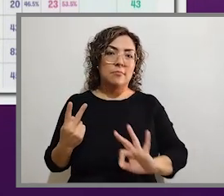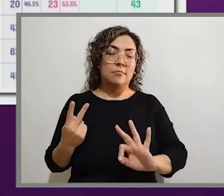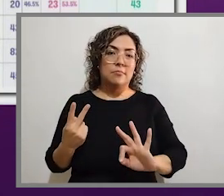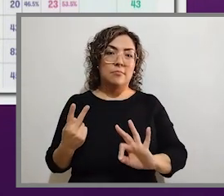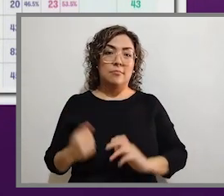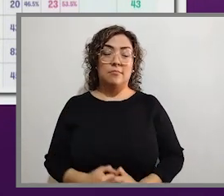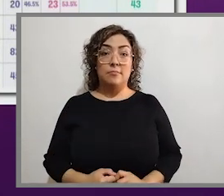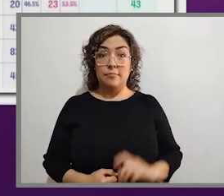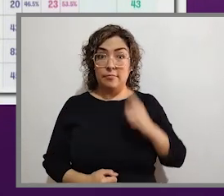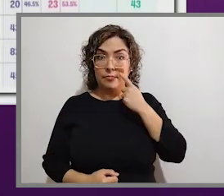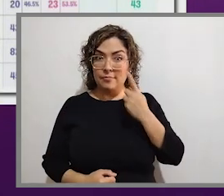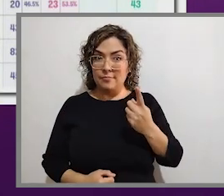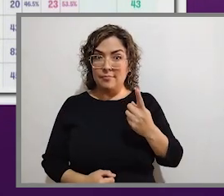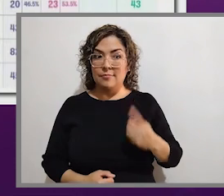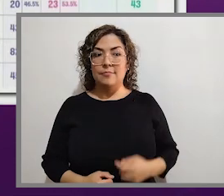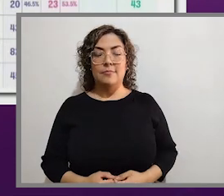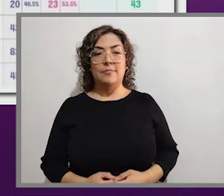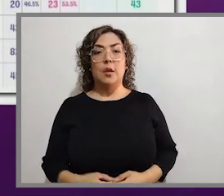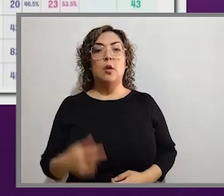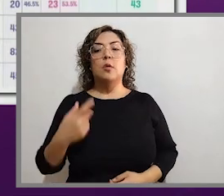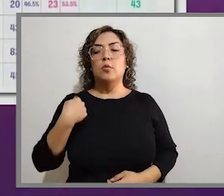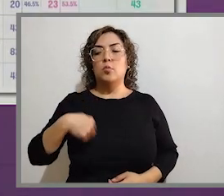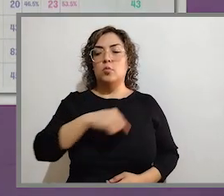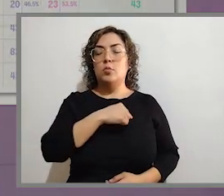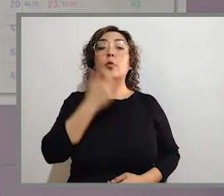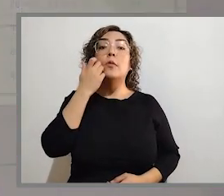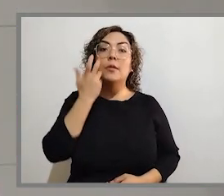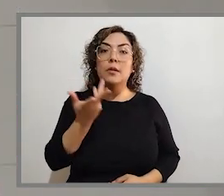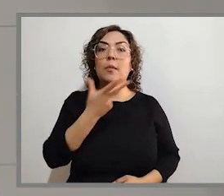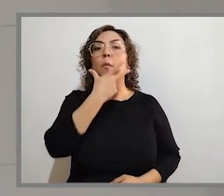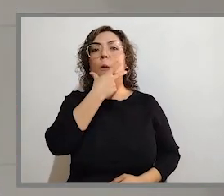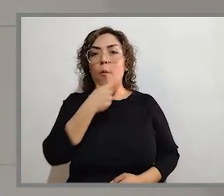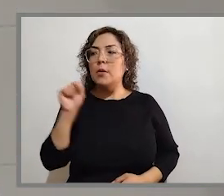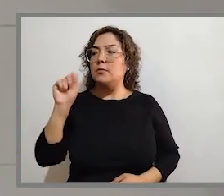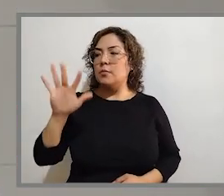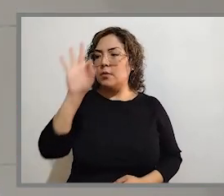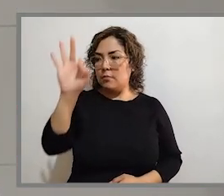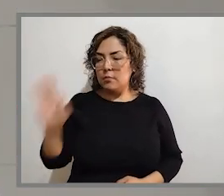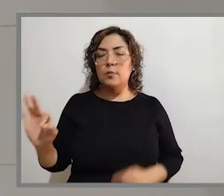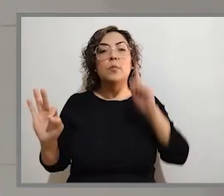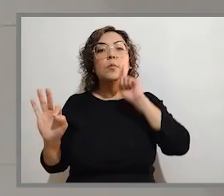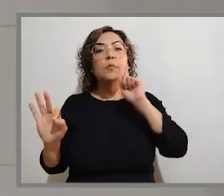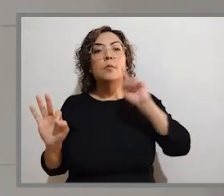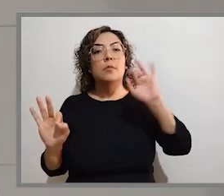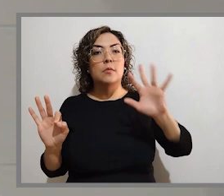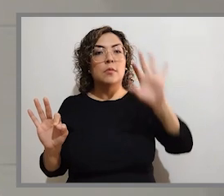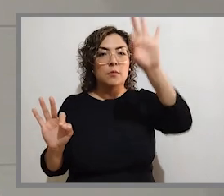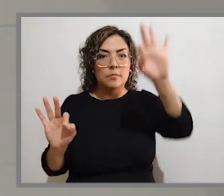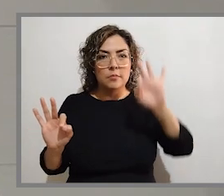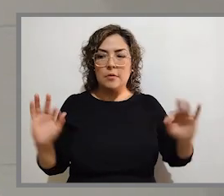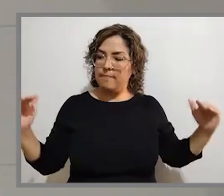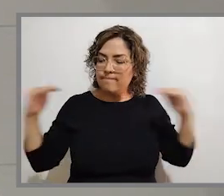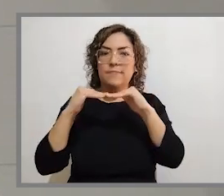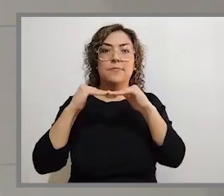piso, vean dónde estamos respecto a las presidencias municipales. Y cuando nos empezaron a decir que no había mujeres que estuvieran